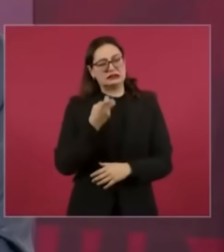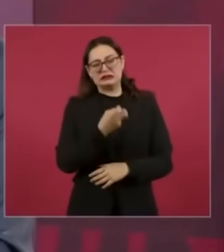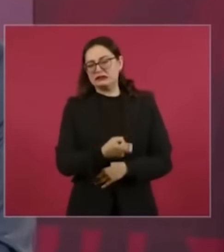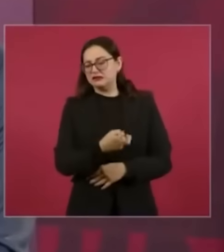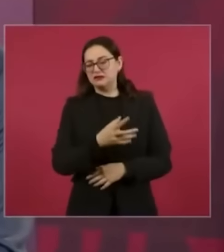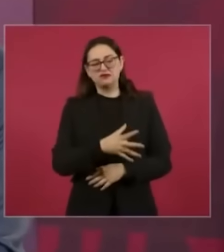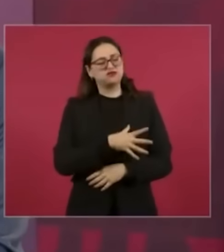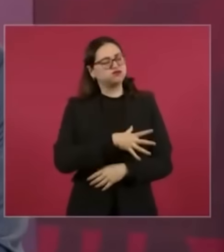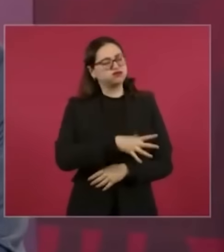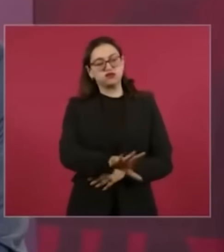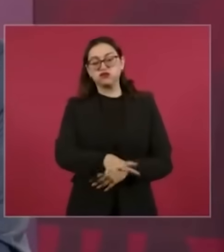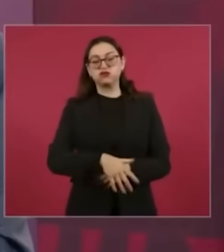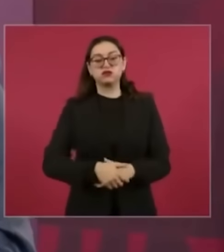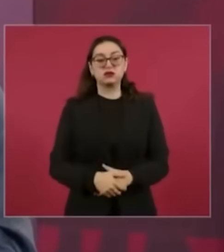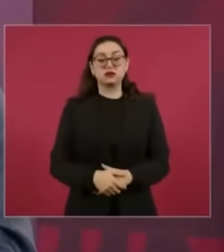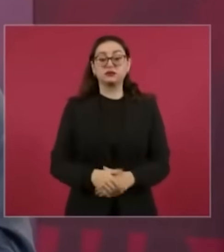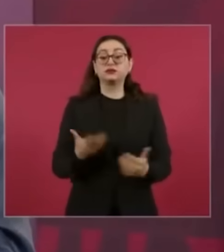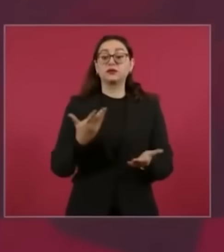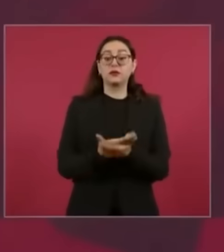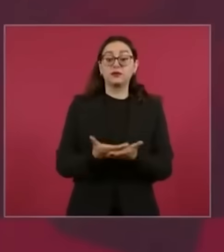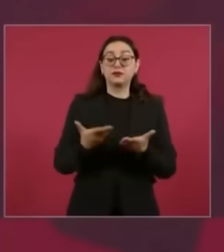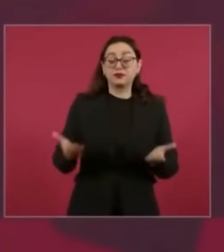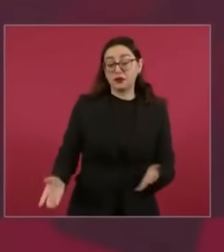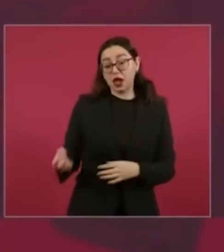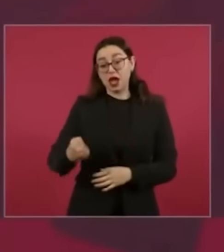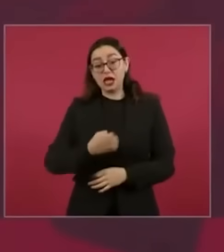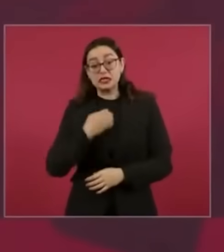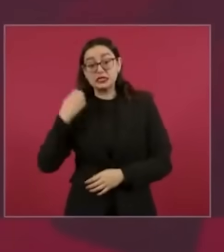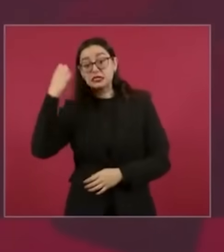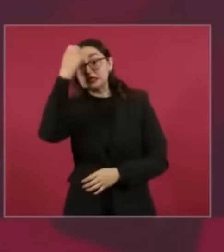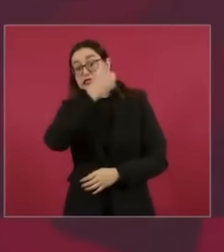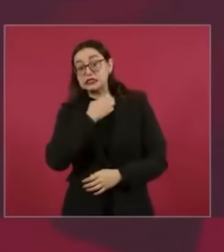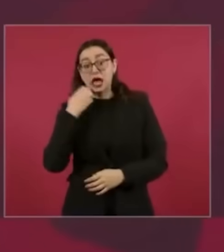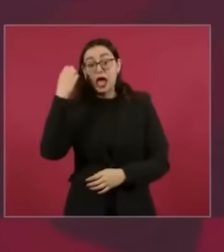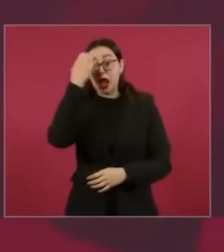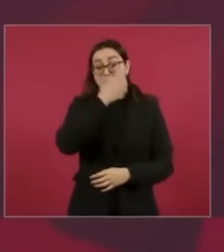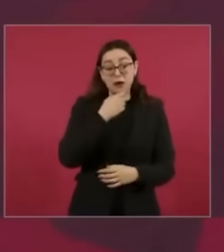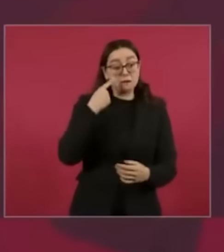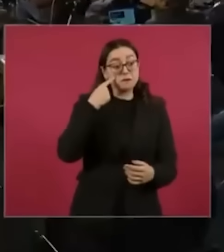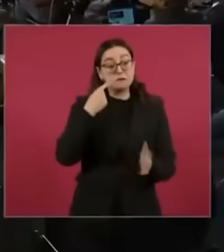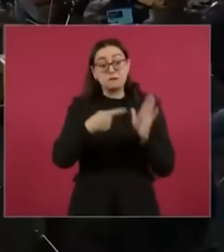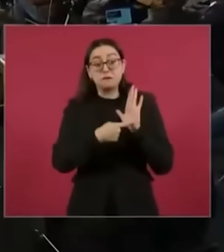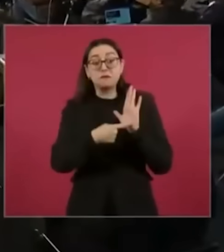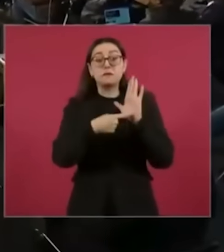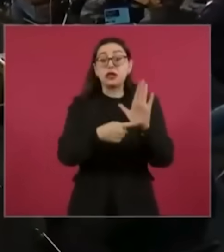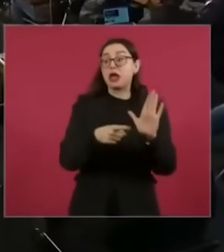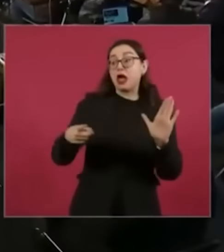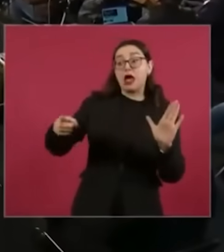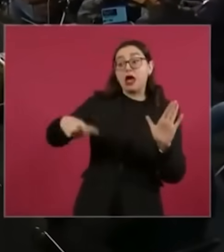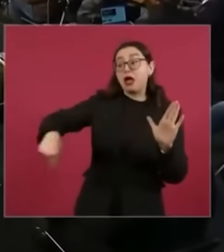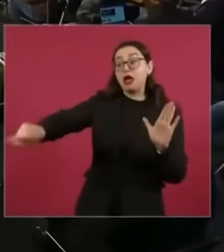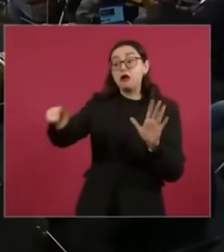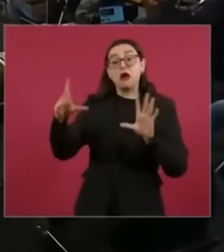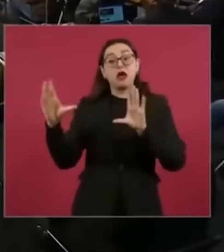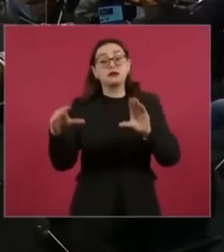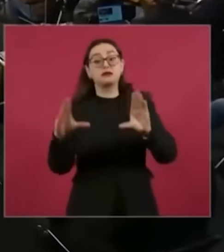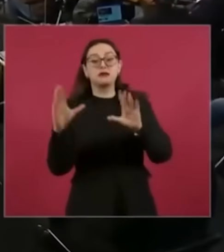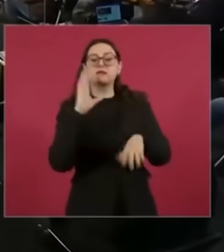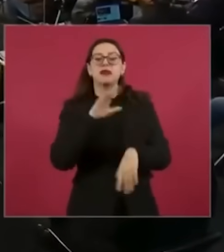Y esas pruebas son parte de lo mismo. Es como si